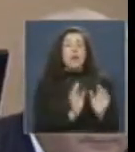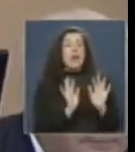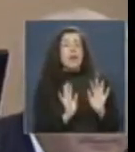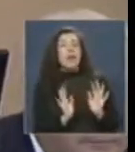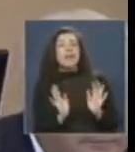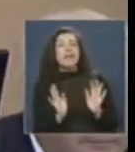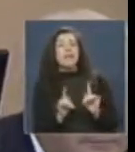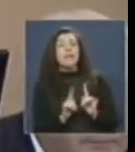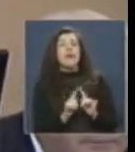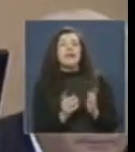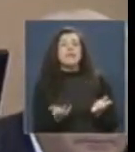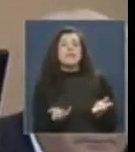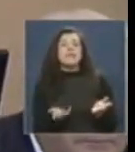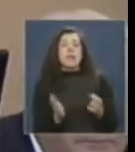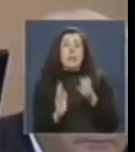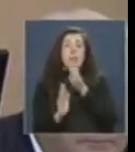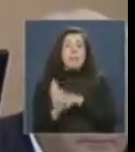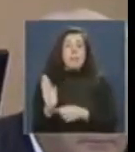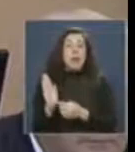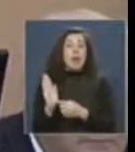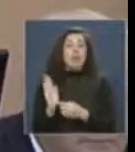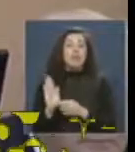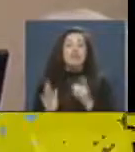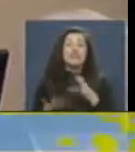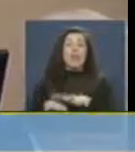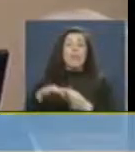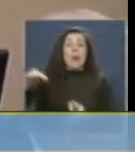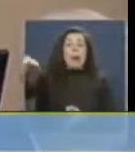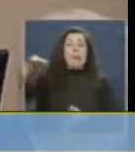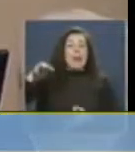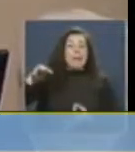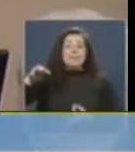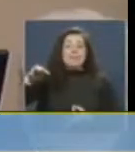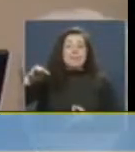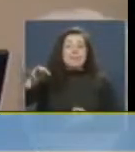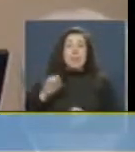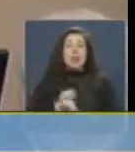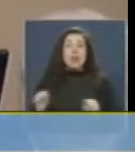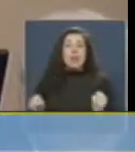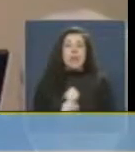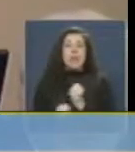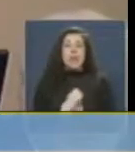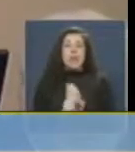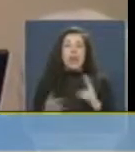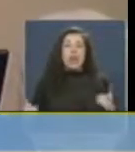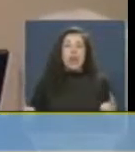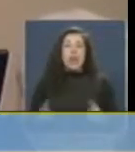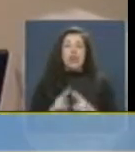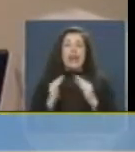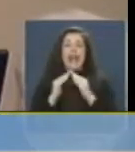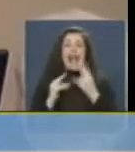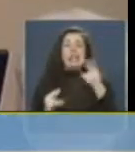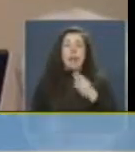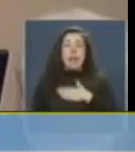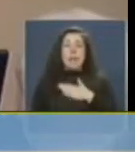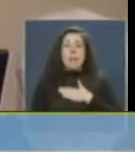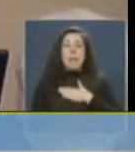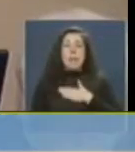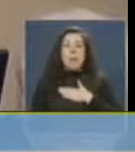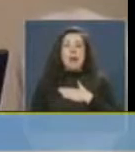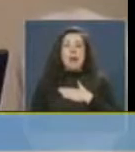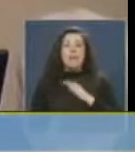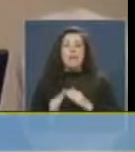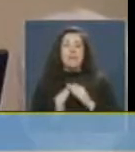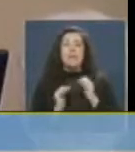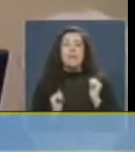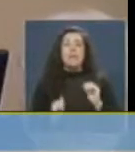quedando prácticamente con el proyecto en papel, sin poder construir su casa propia, su vivienda y